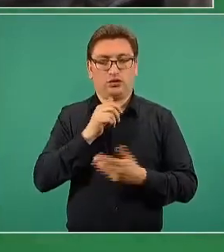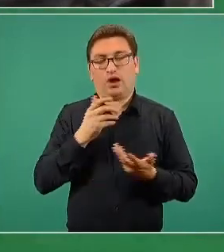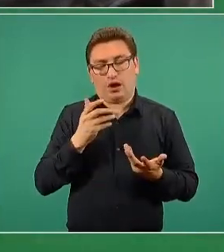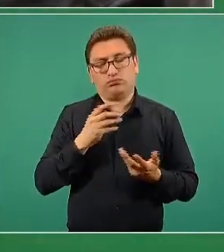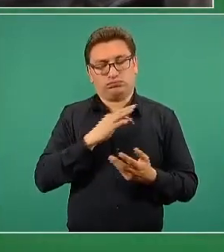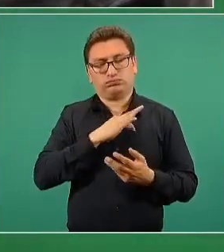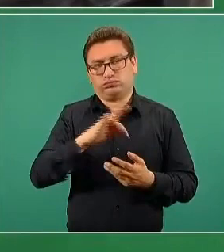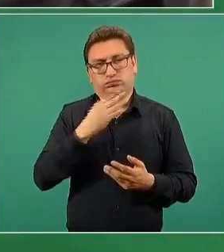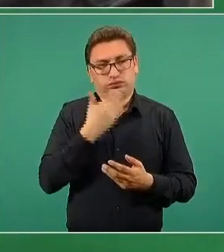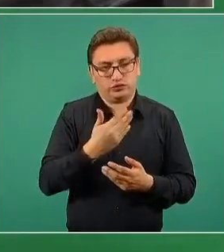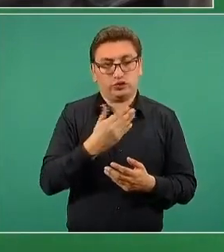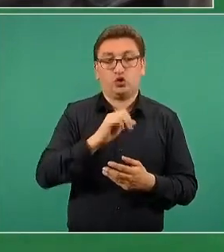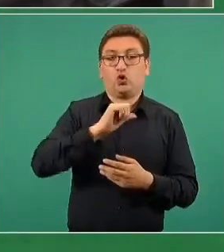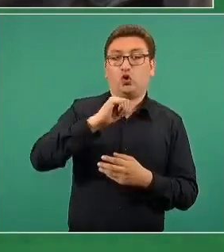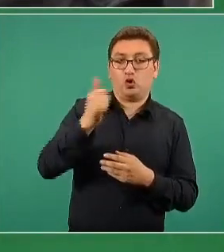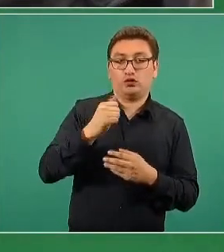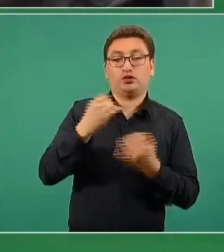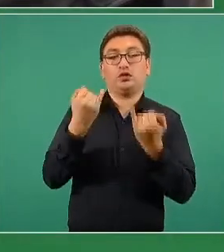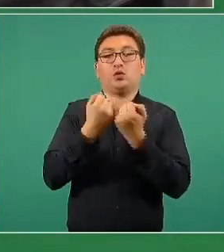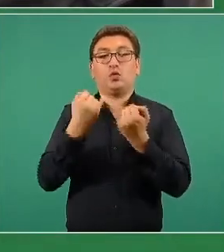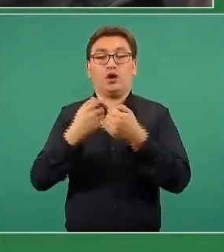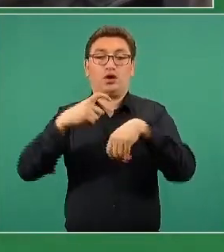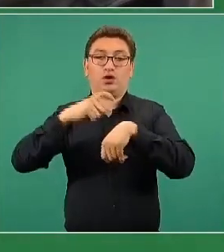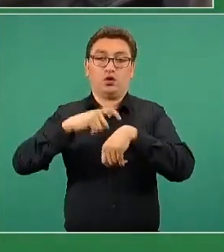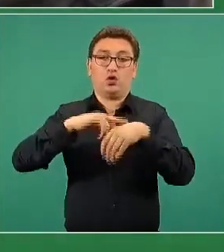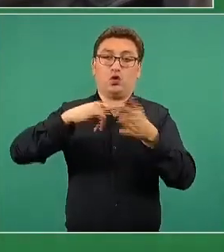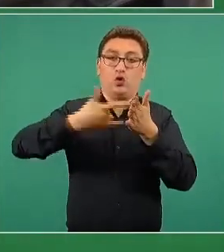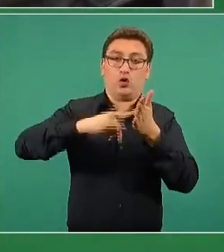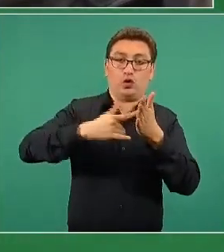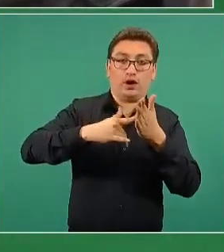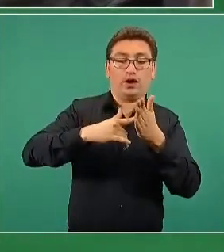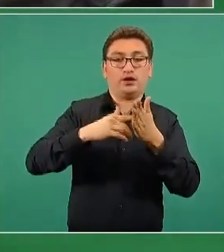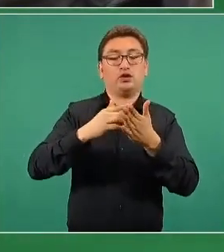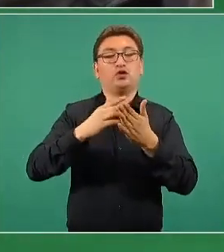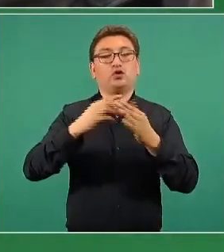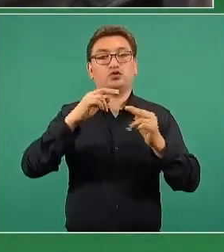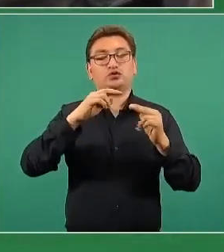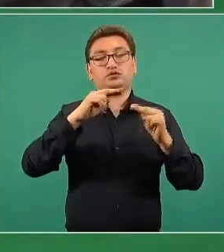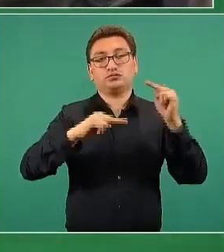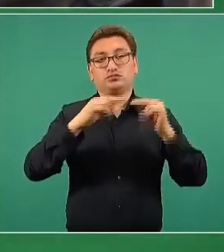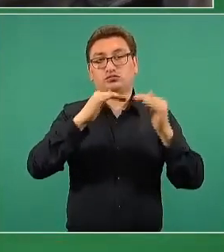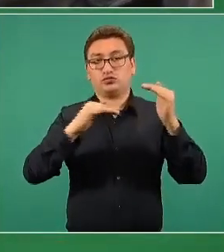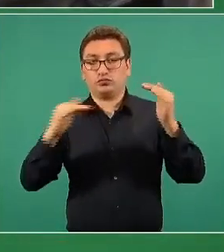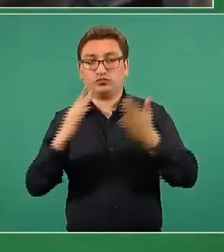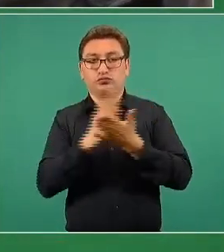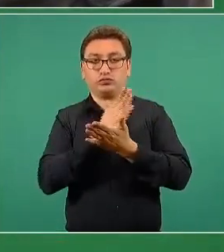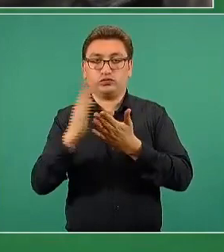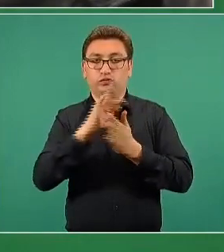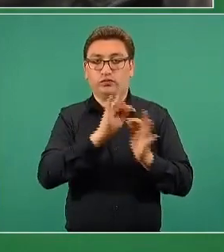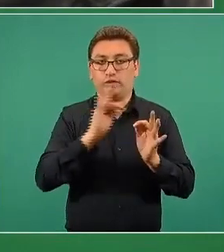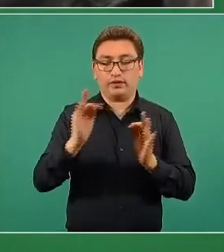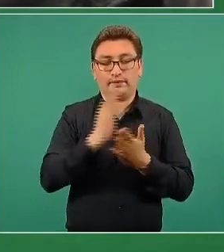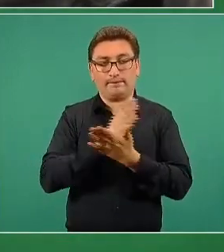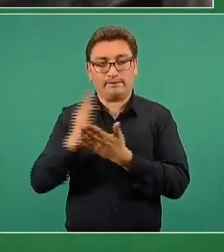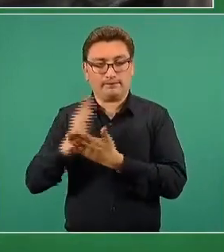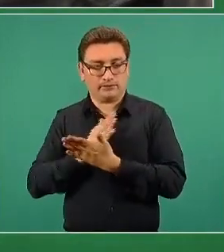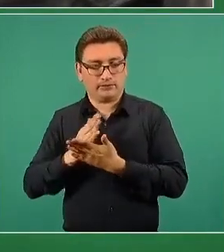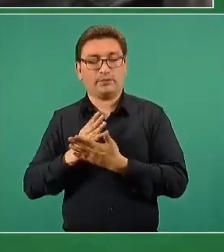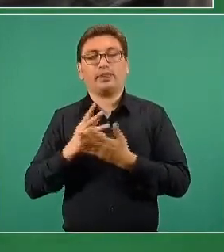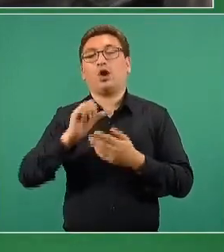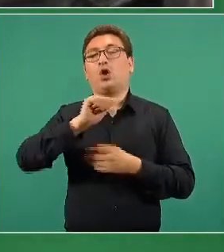otra estrategia? Horarios escalonados. ¿Qué otra estrategia? El hecho de que